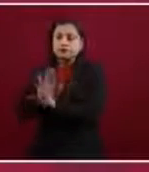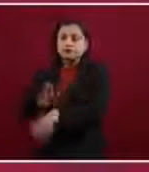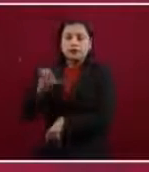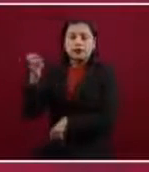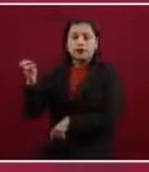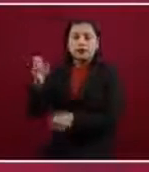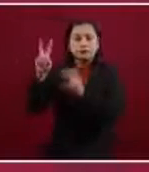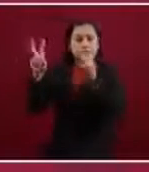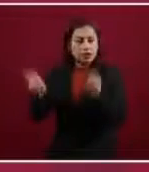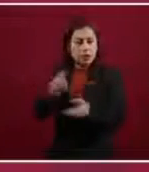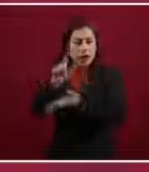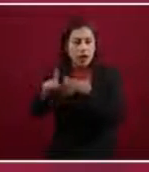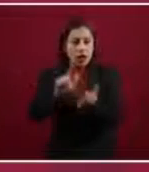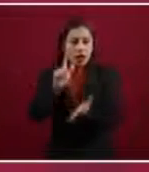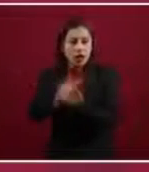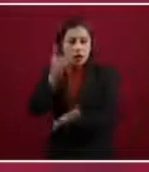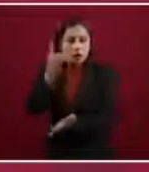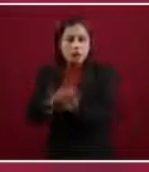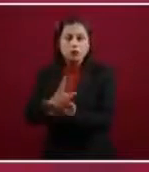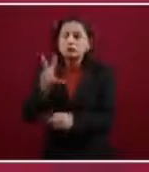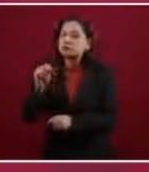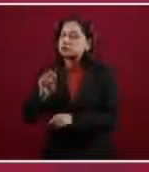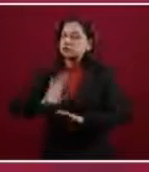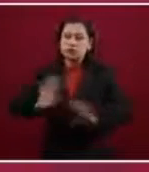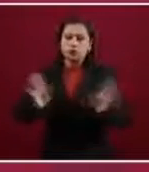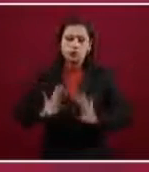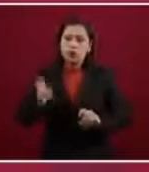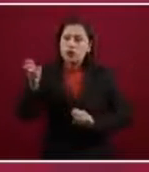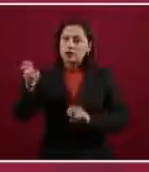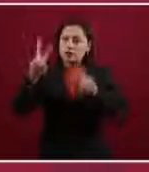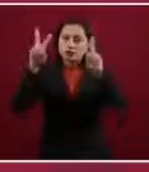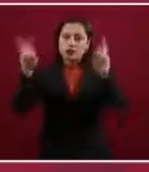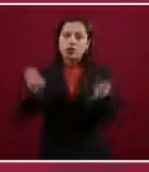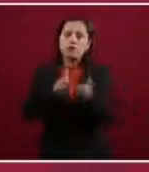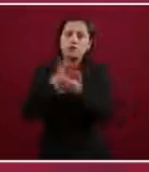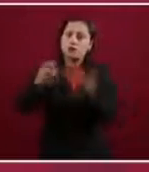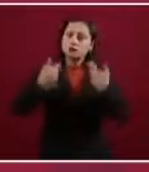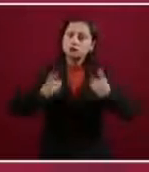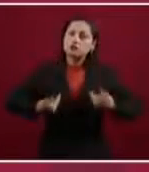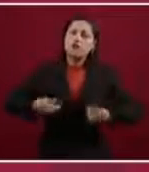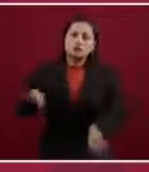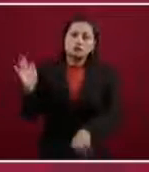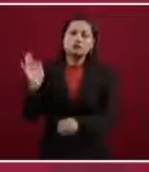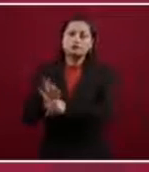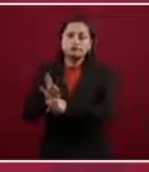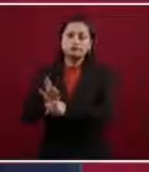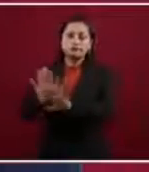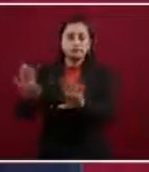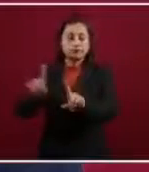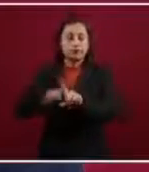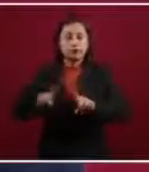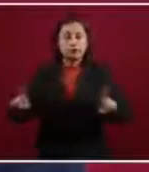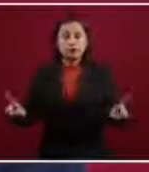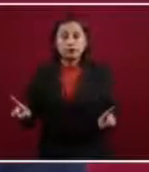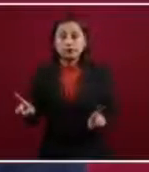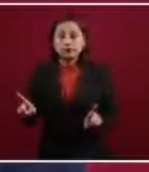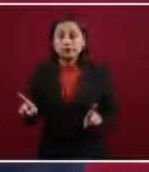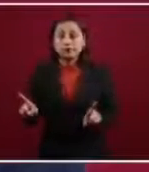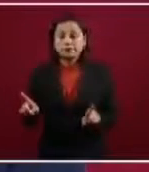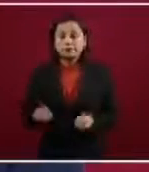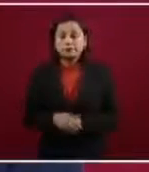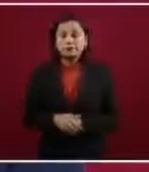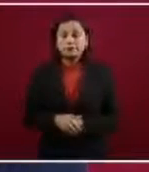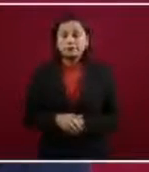es un asunto que tiene que ver con derechos humanos. Es distinto completamente.